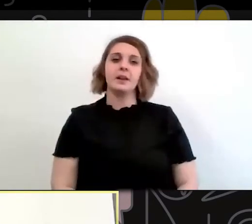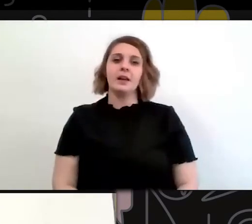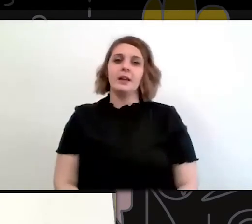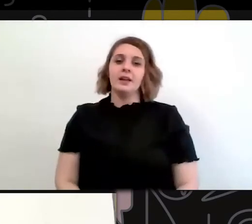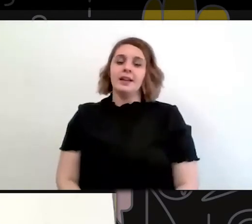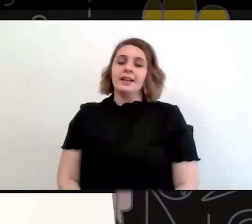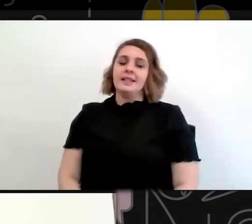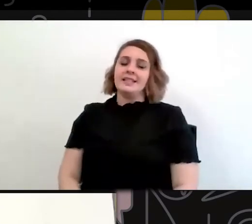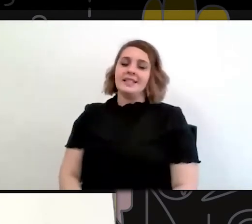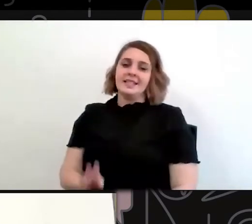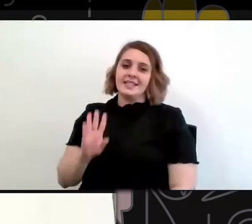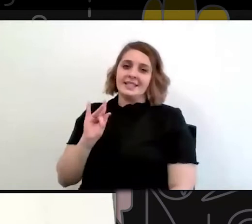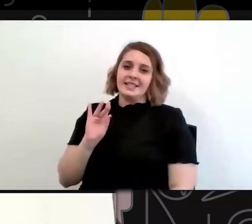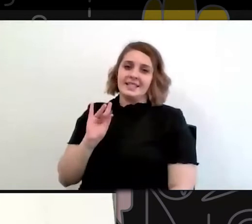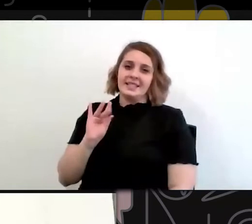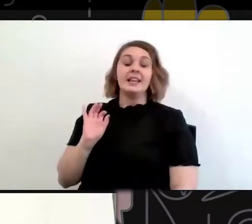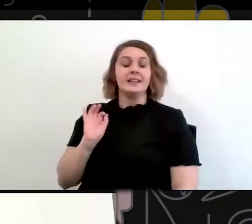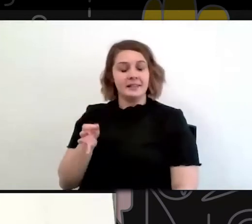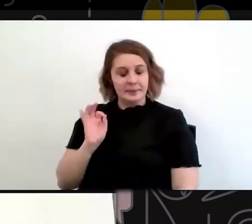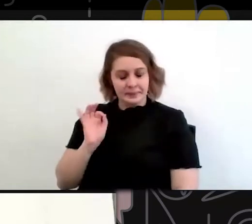Sí, la verdad es que el tipo 2,